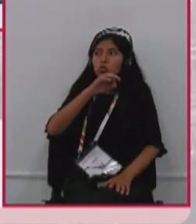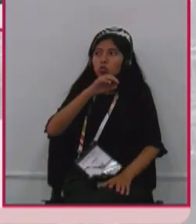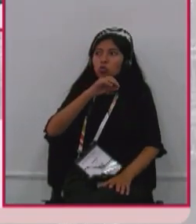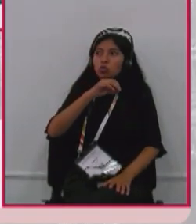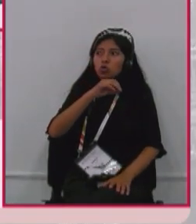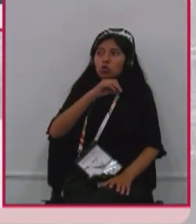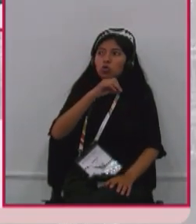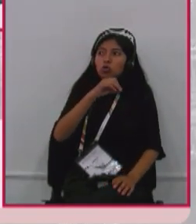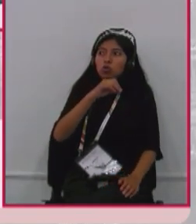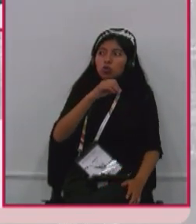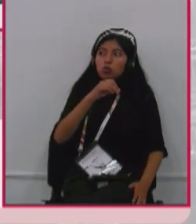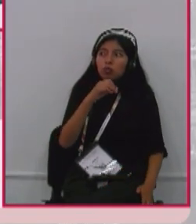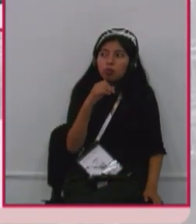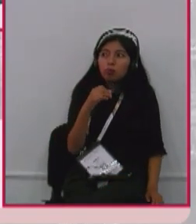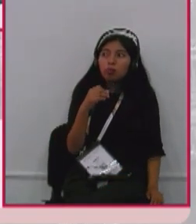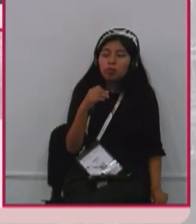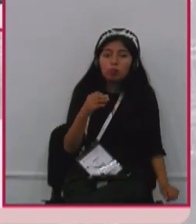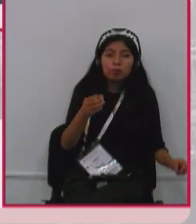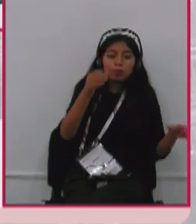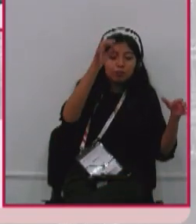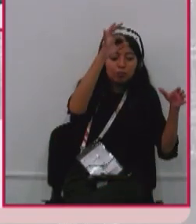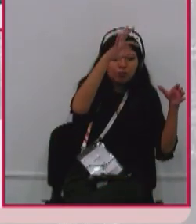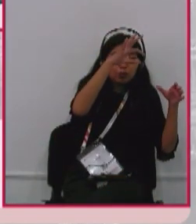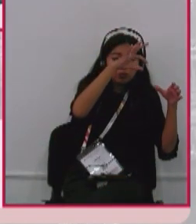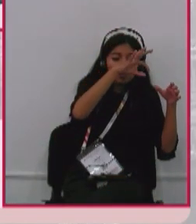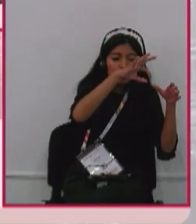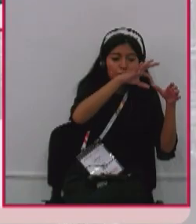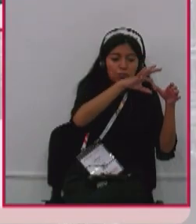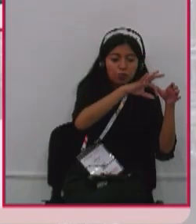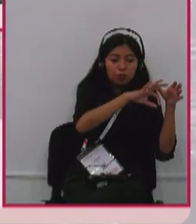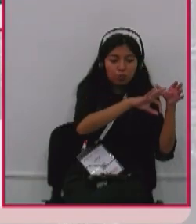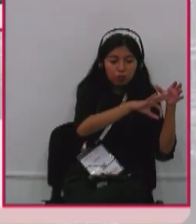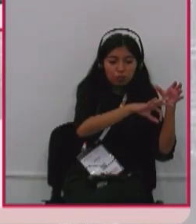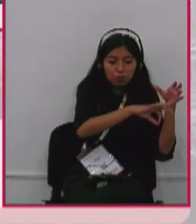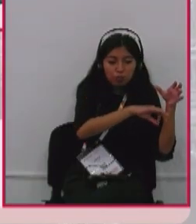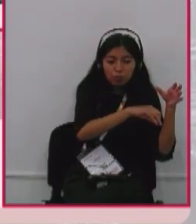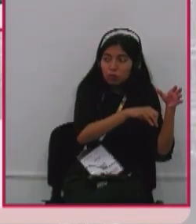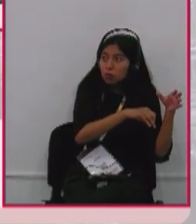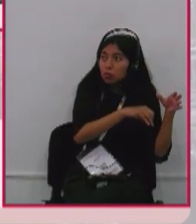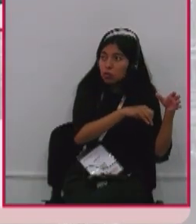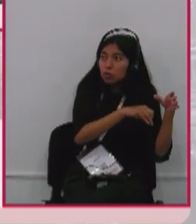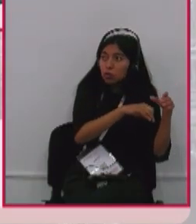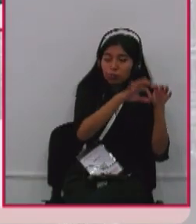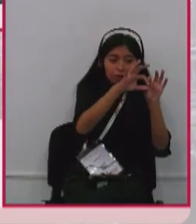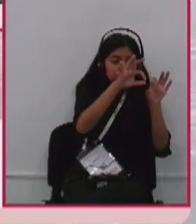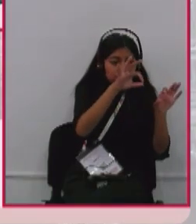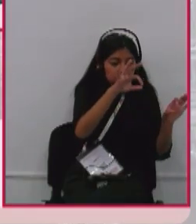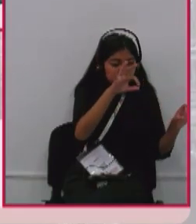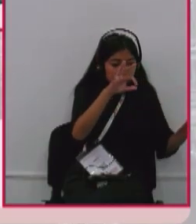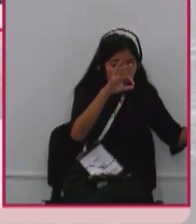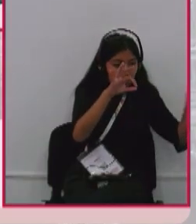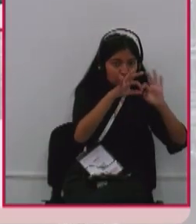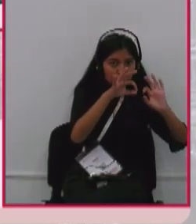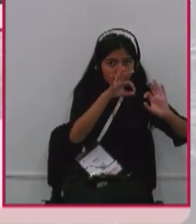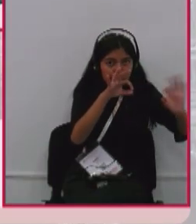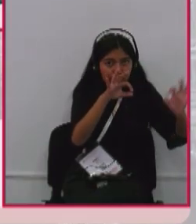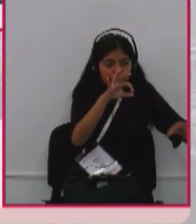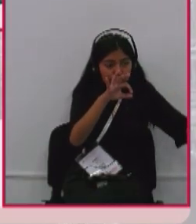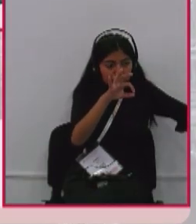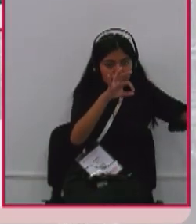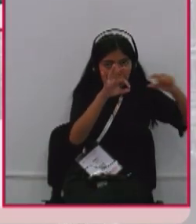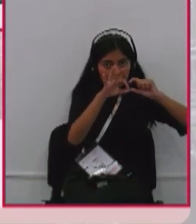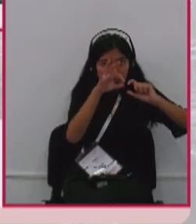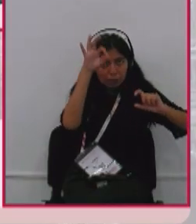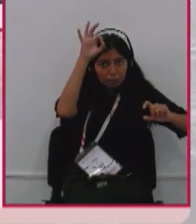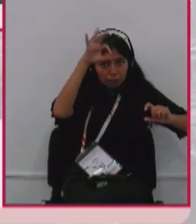solución cianurada cae en un material fino, empieza a hacer canalizaciones. Busca su ruta, ¿no? Busca